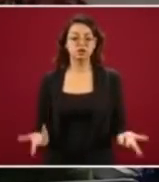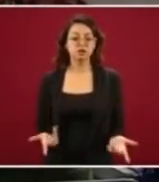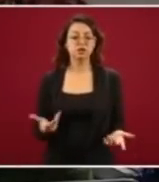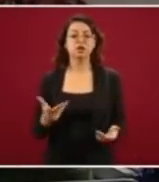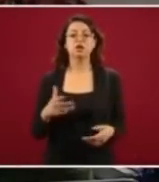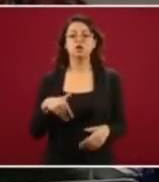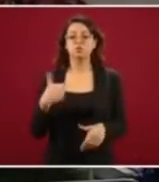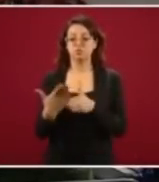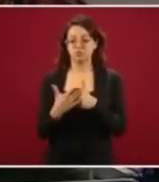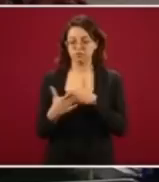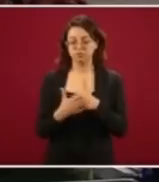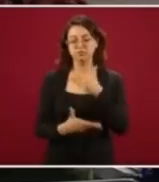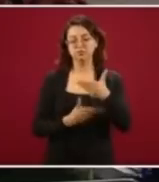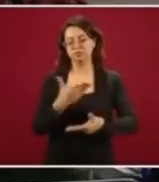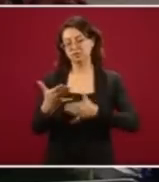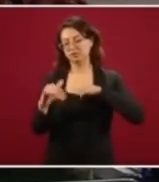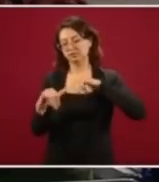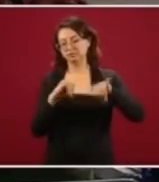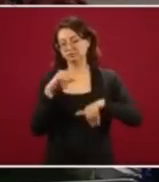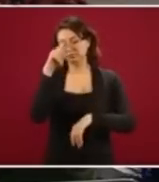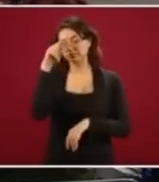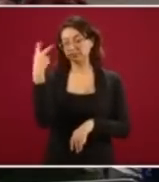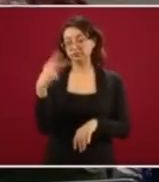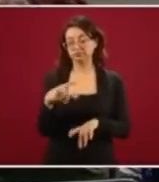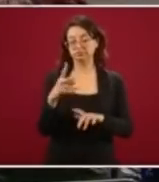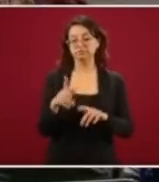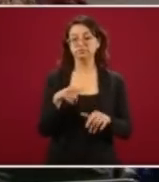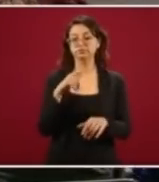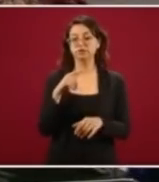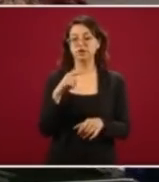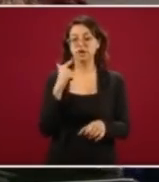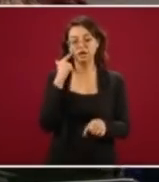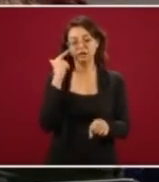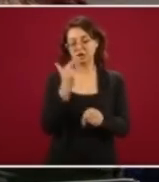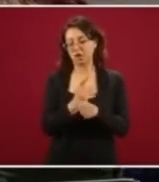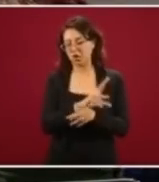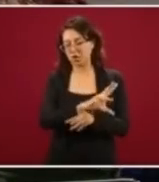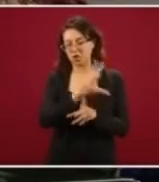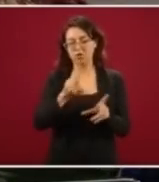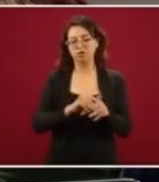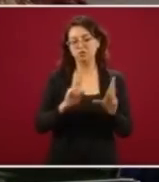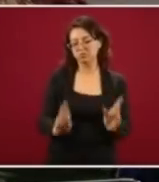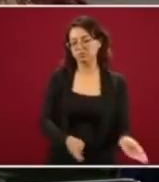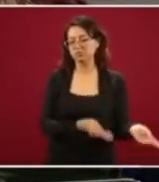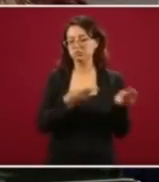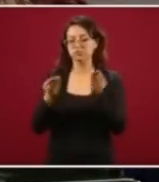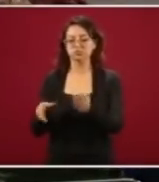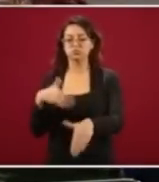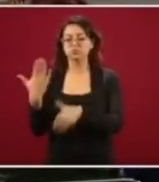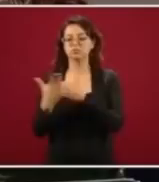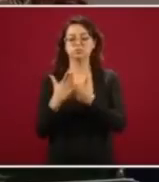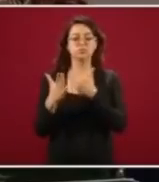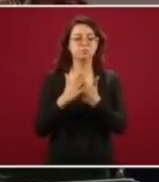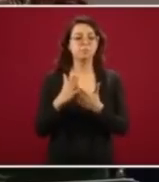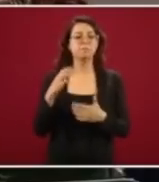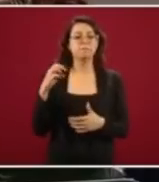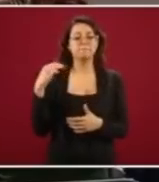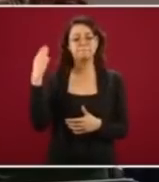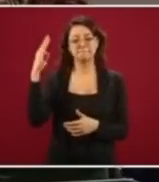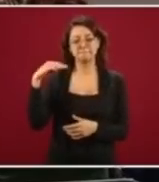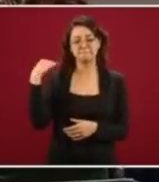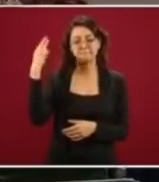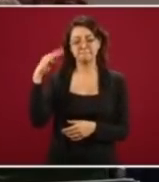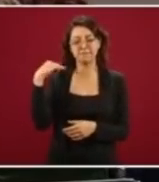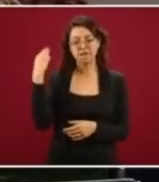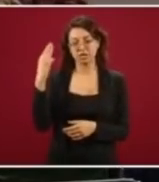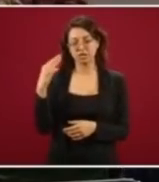parte del Servicio Geológico Mexicano, eso será en marzo, el próximo